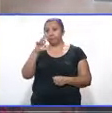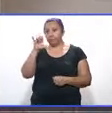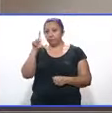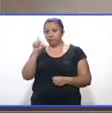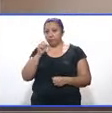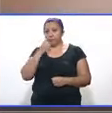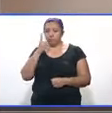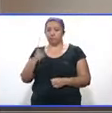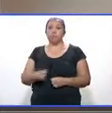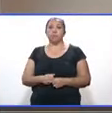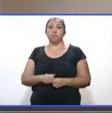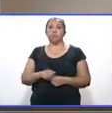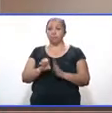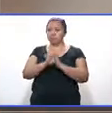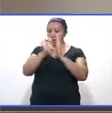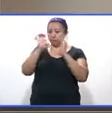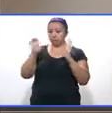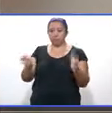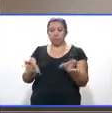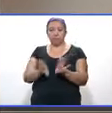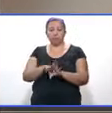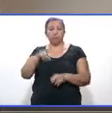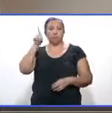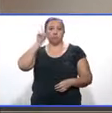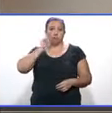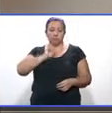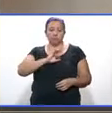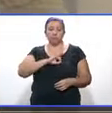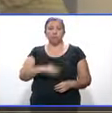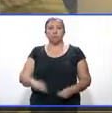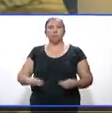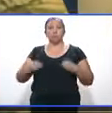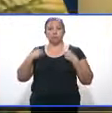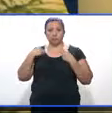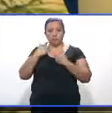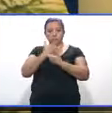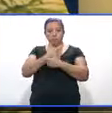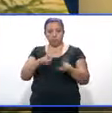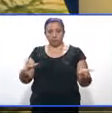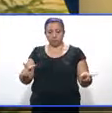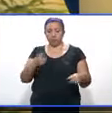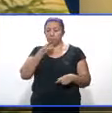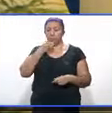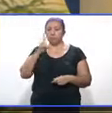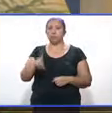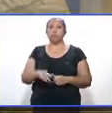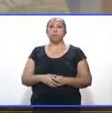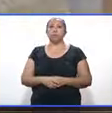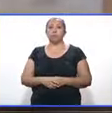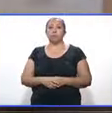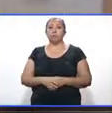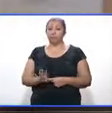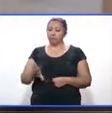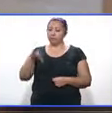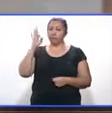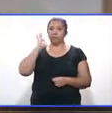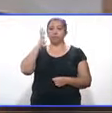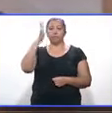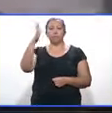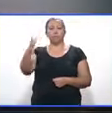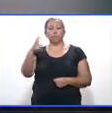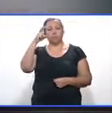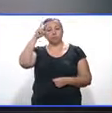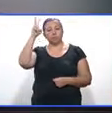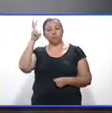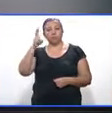fuente de inspiración y ejemplo de cómo las mujeres pueden vivir con la libertad en la toma de decisiones, eligiendo el futuro que